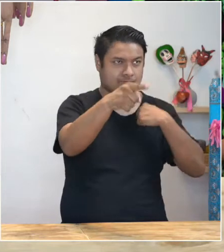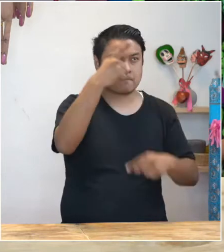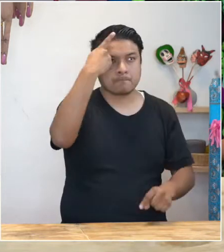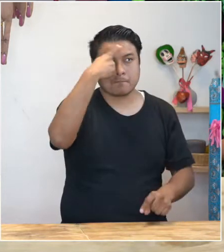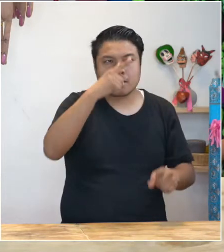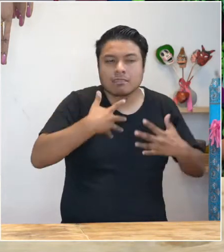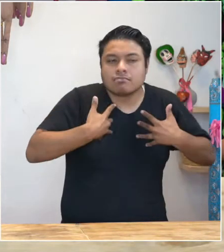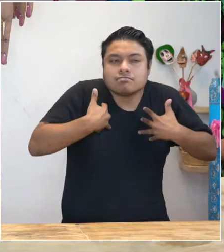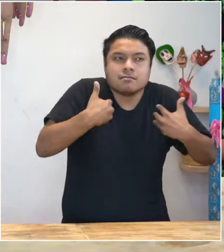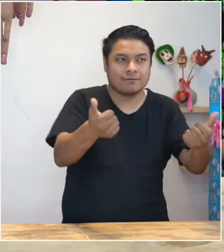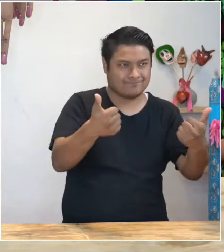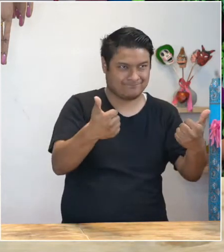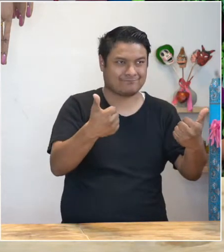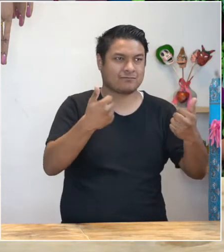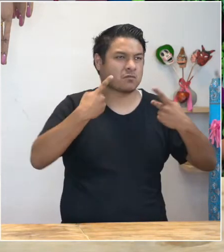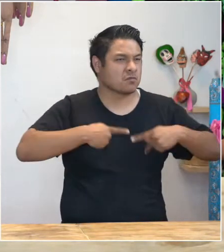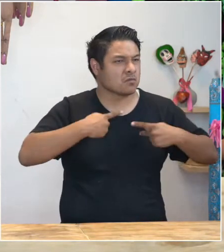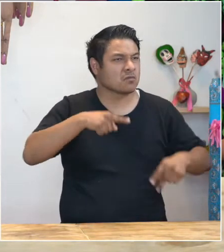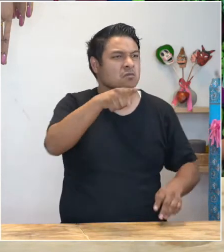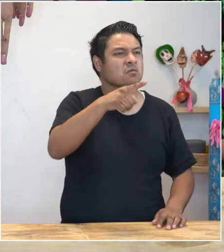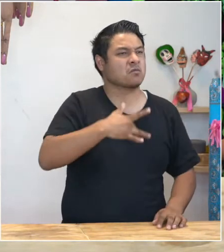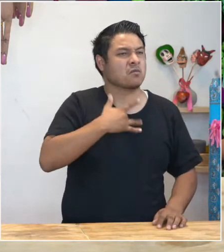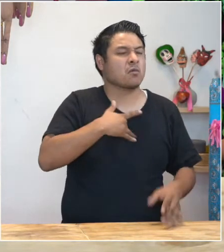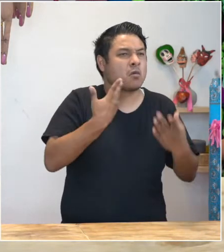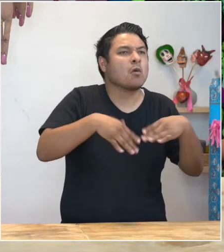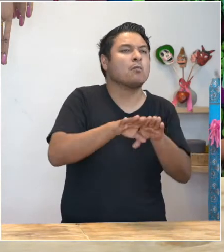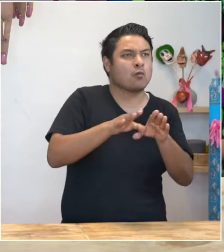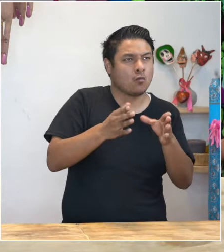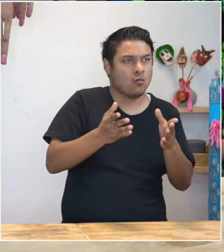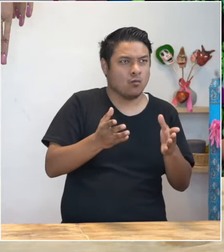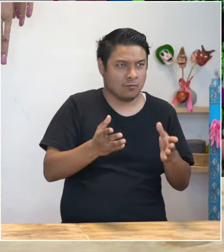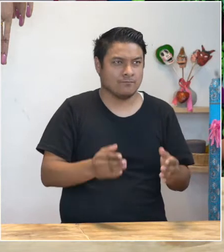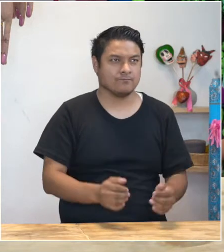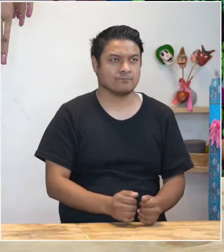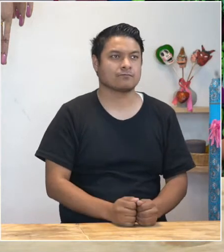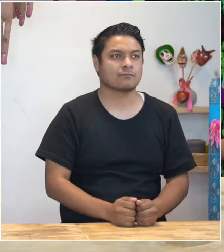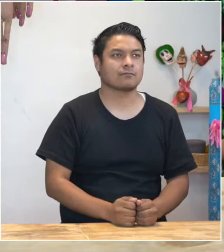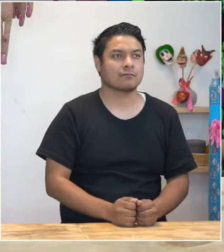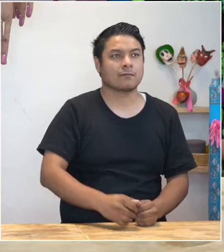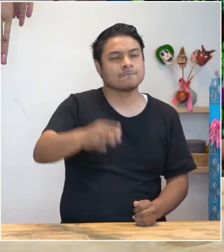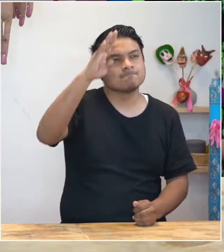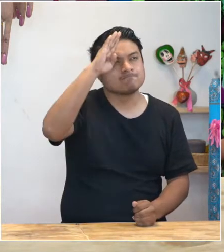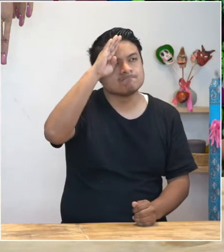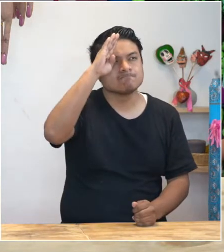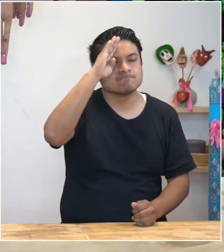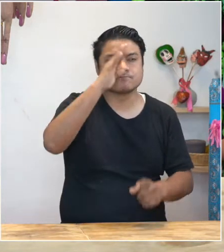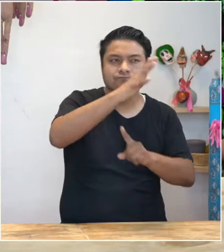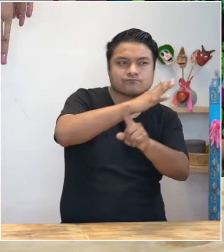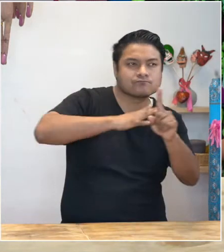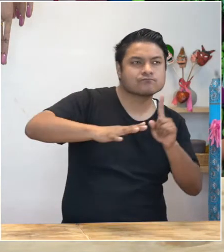y ponernos a pensar que el tener una población tan diversa, el tener